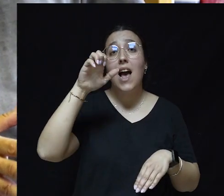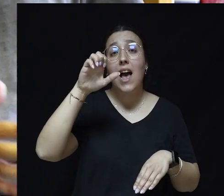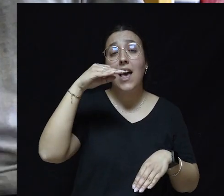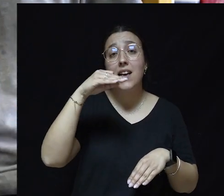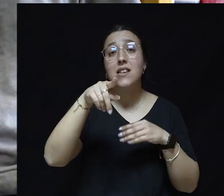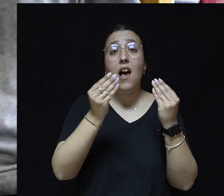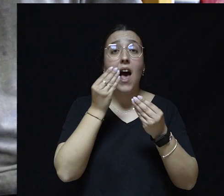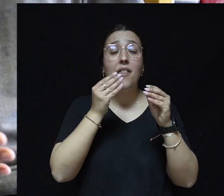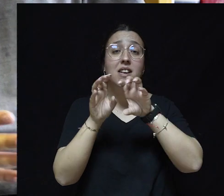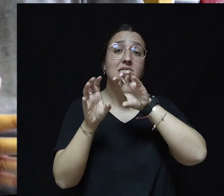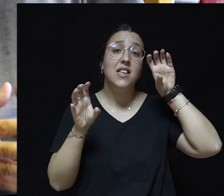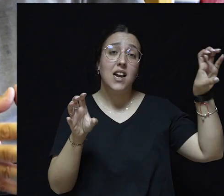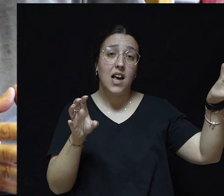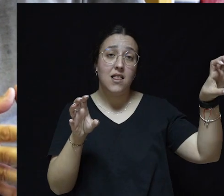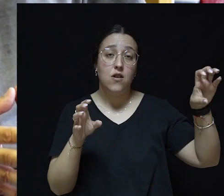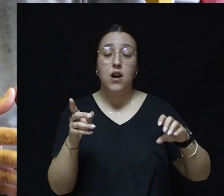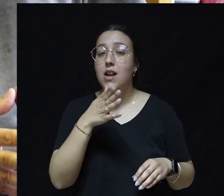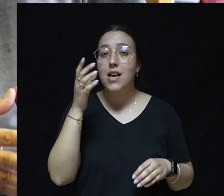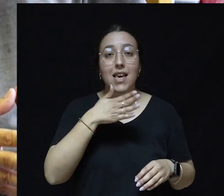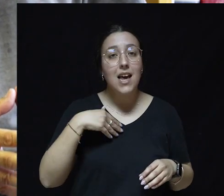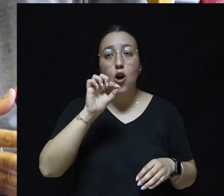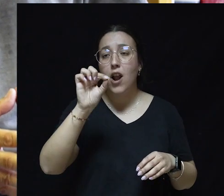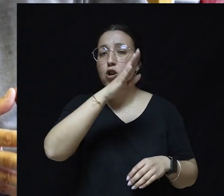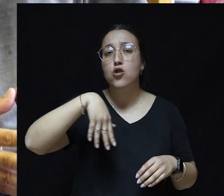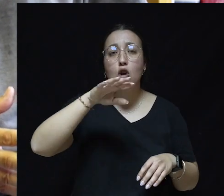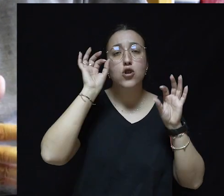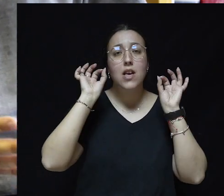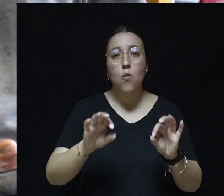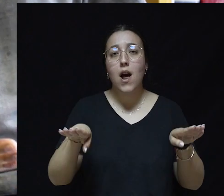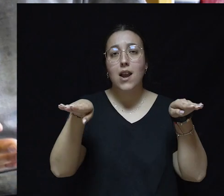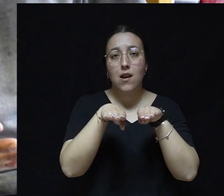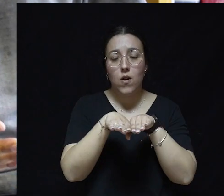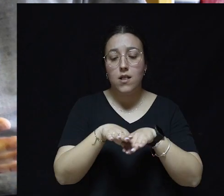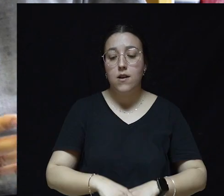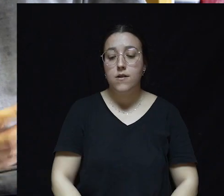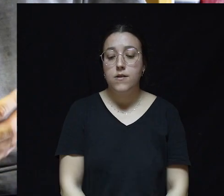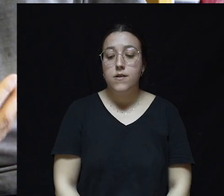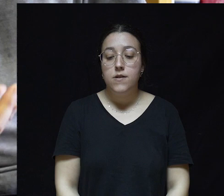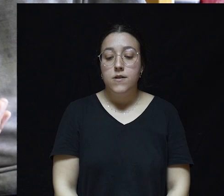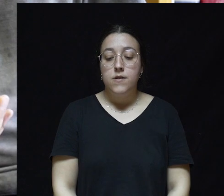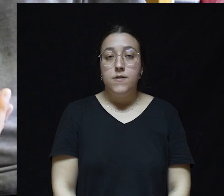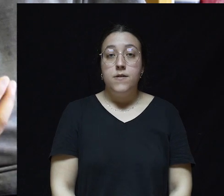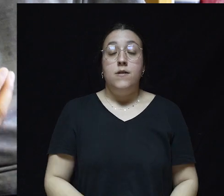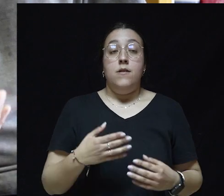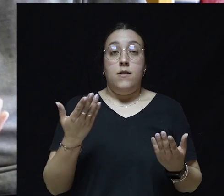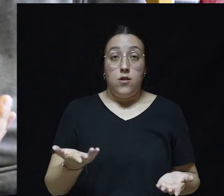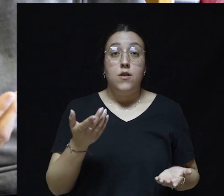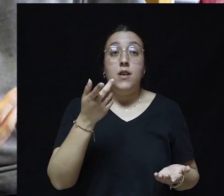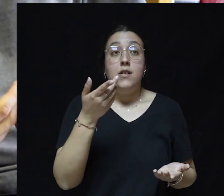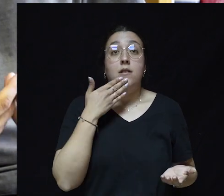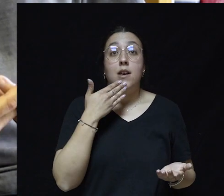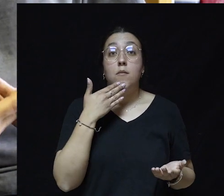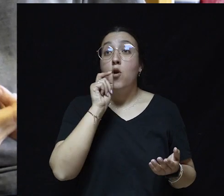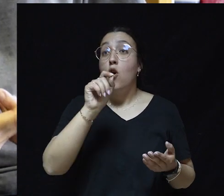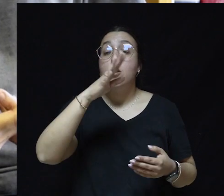países democráticos que se escogen por elecciones, pues dependen un poco también de lo que la población, la ciudadanía